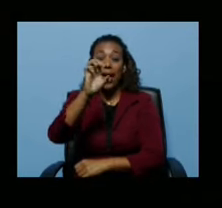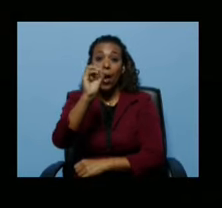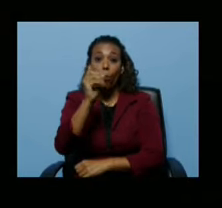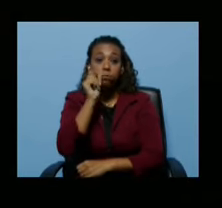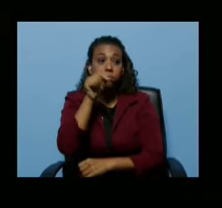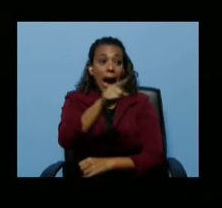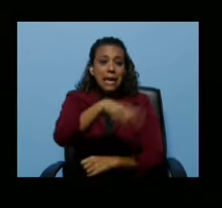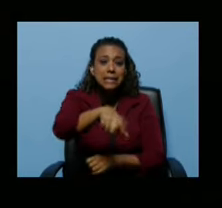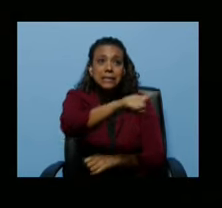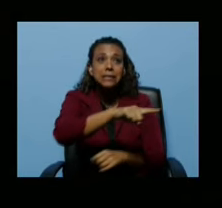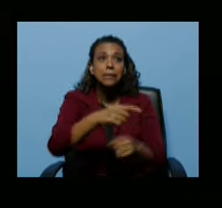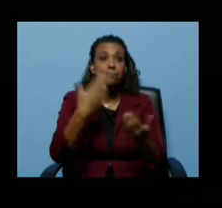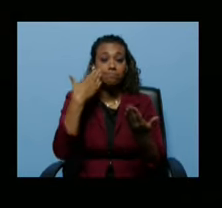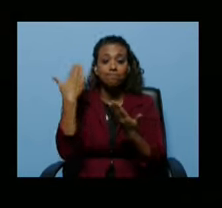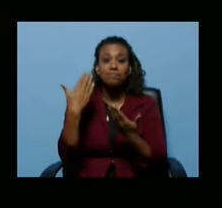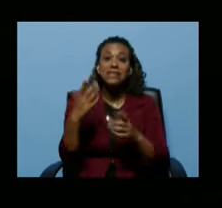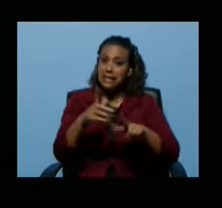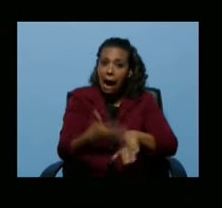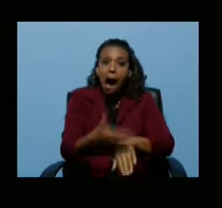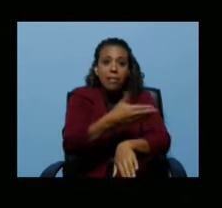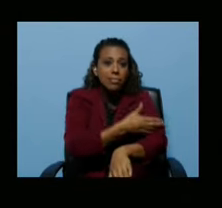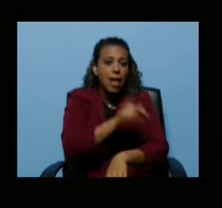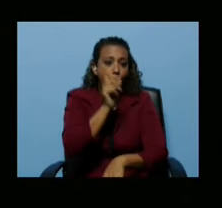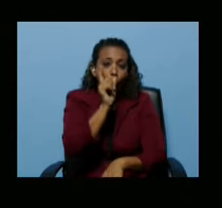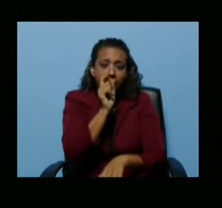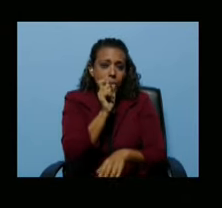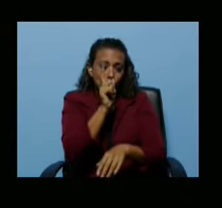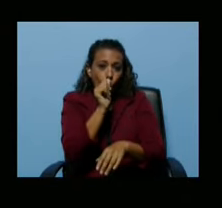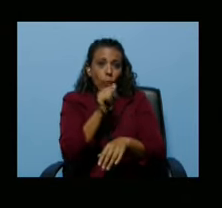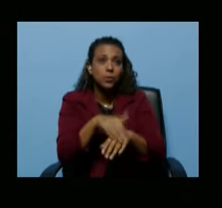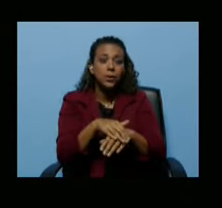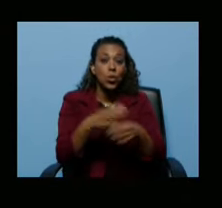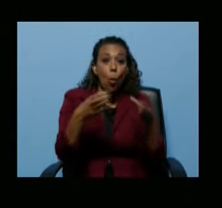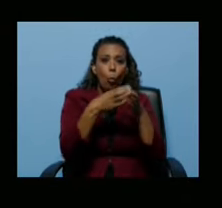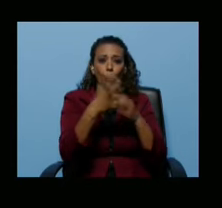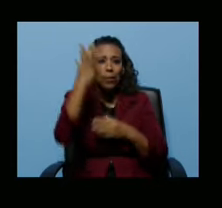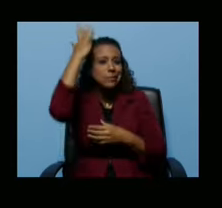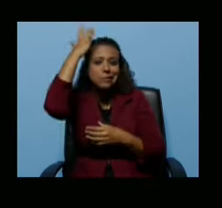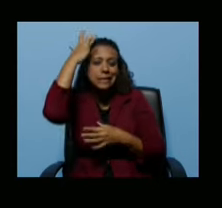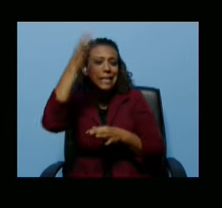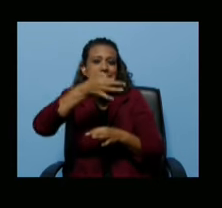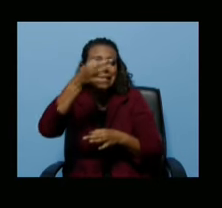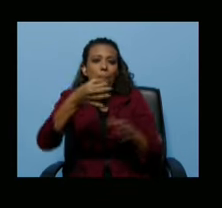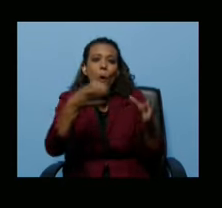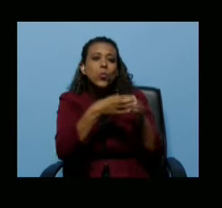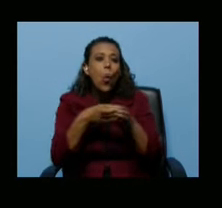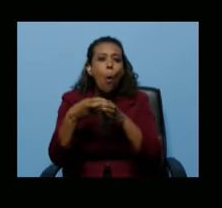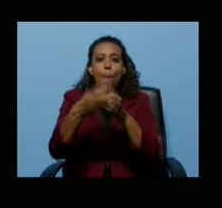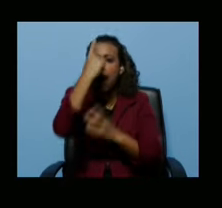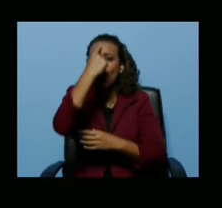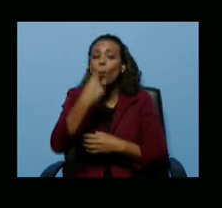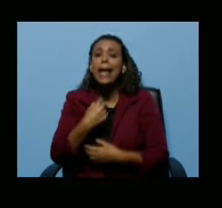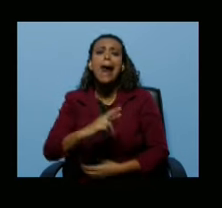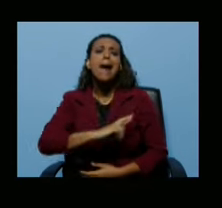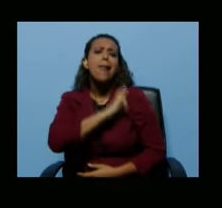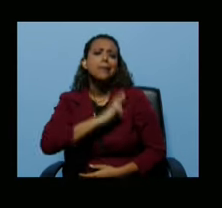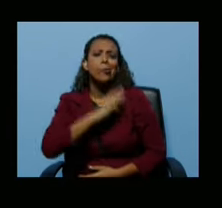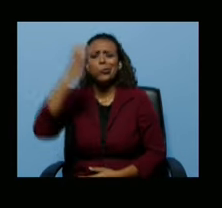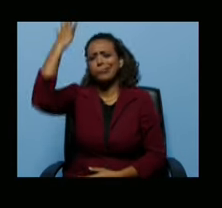Luis Humberto. Luis Humberto. La fachada de los grupos casi siempre eran grupos de carácter religioso.